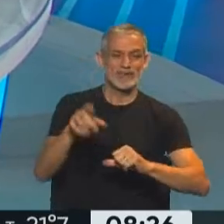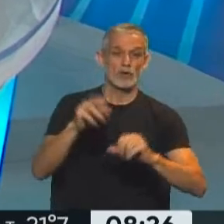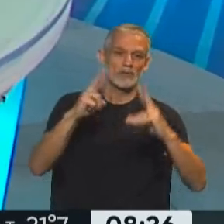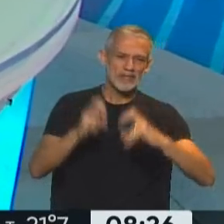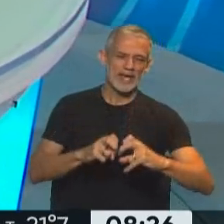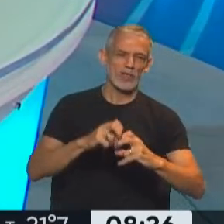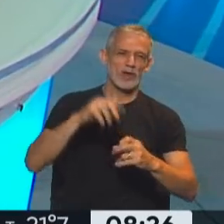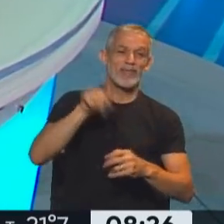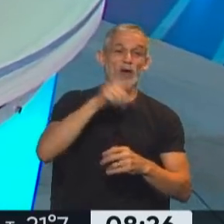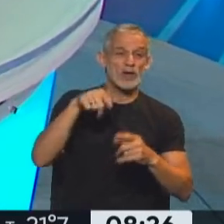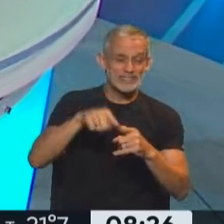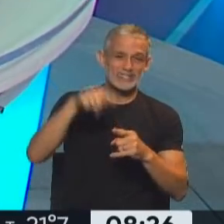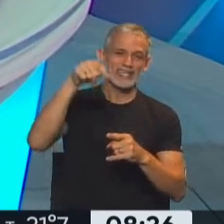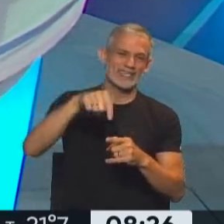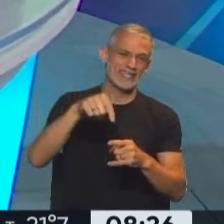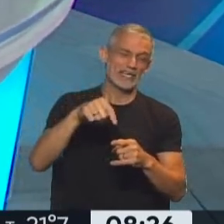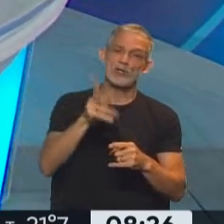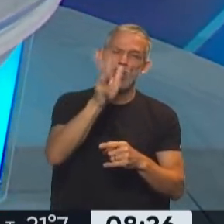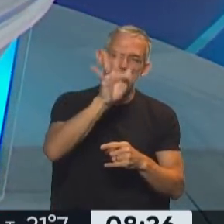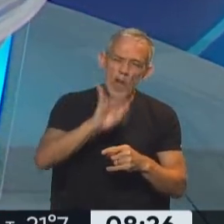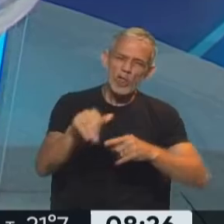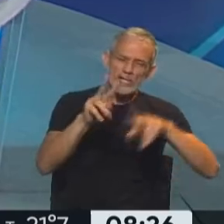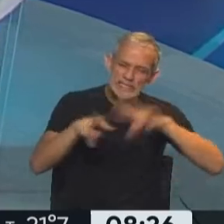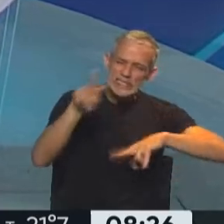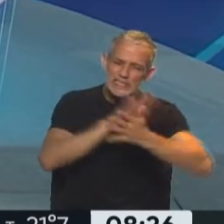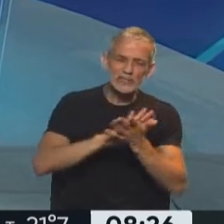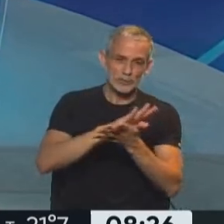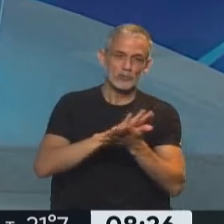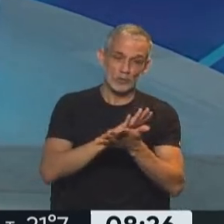argentinos del CONICET y de todo el país que están día a día buscando